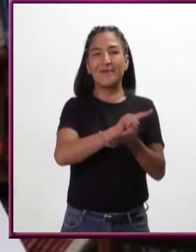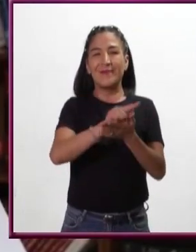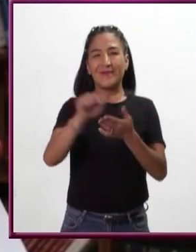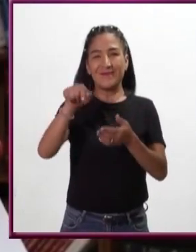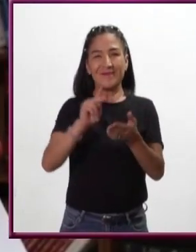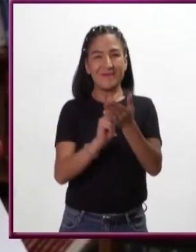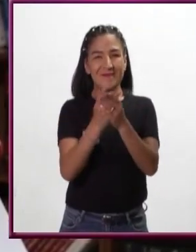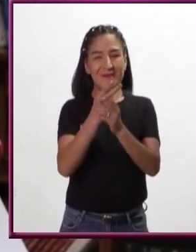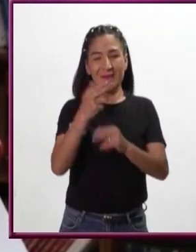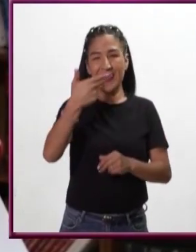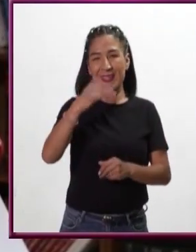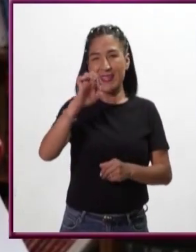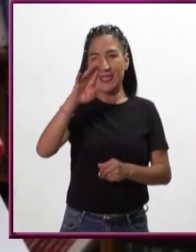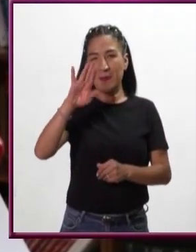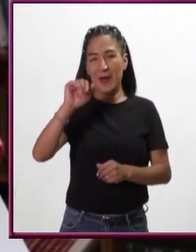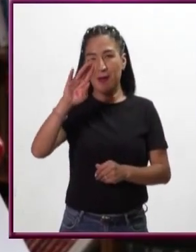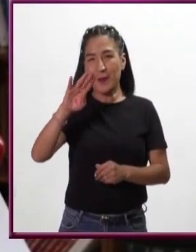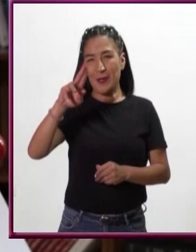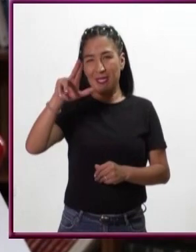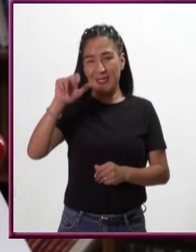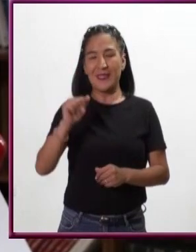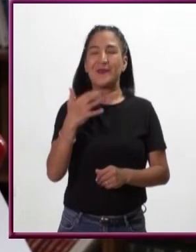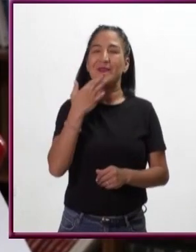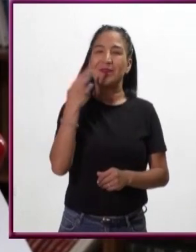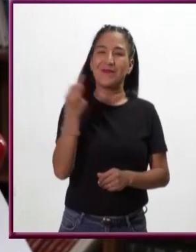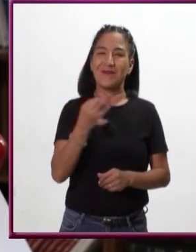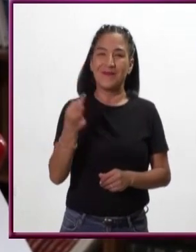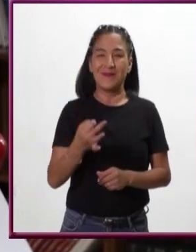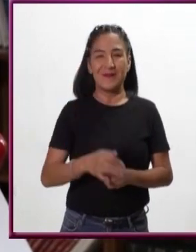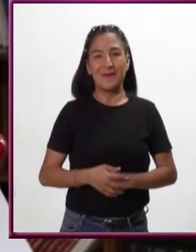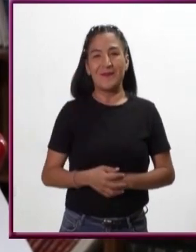Fresco, hierbabuena, qué rico.